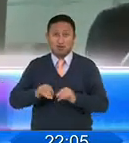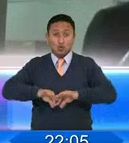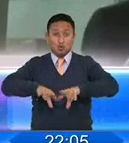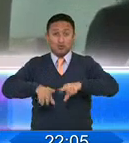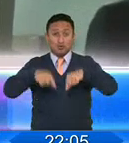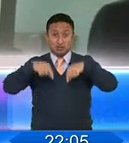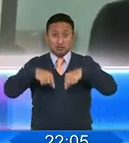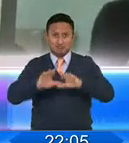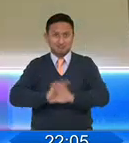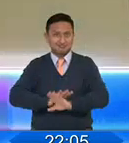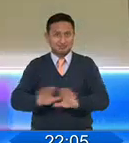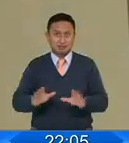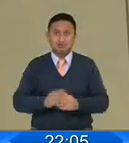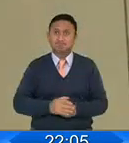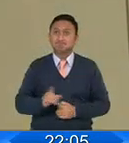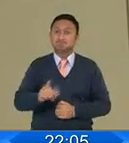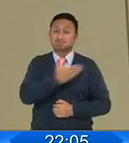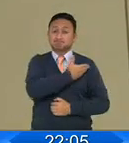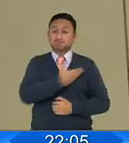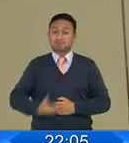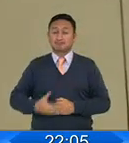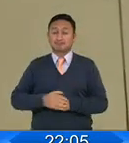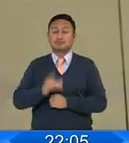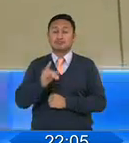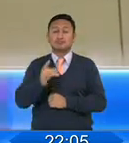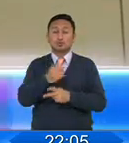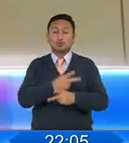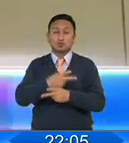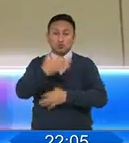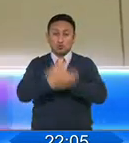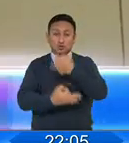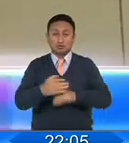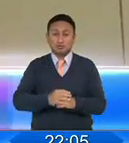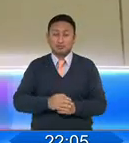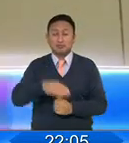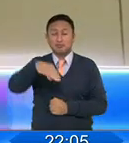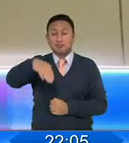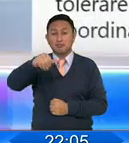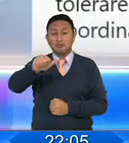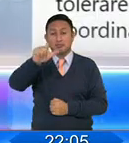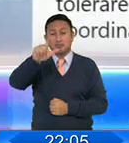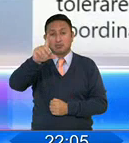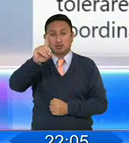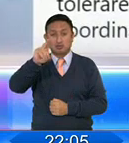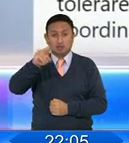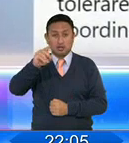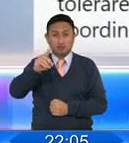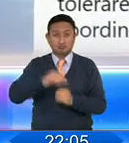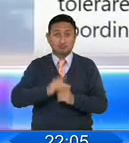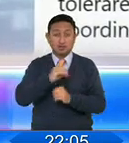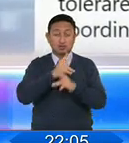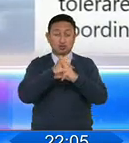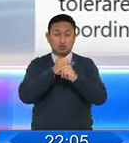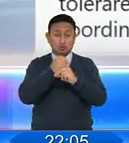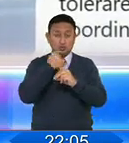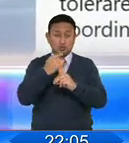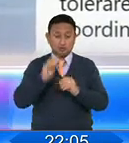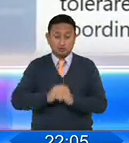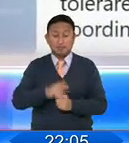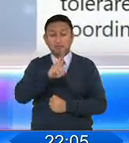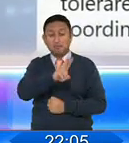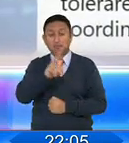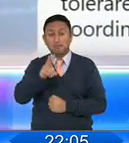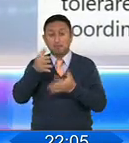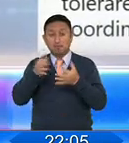en esta institución. La presidenta del Consejo de la Judicatura, María del Carmen Maldonado, indicó en su cuenta de Twitter que el